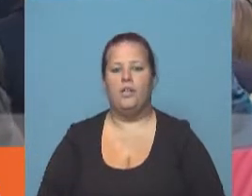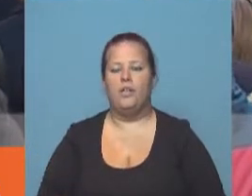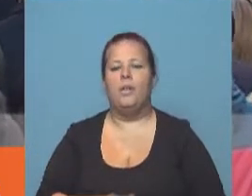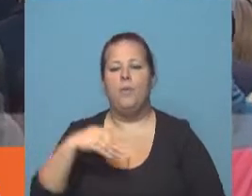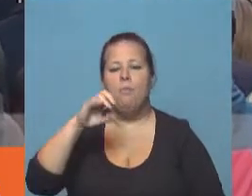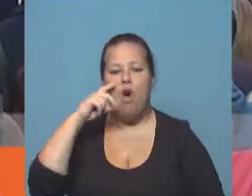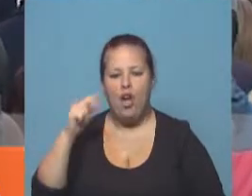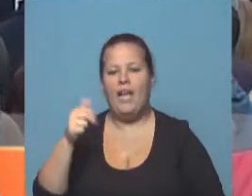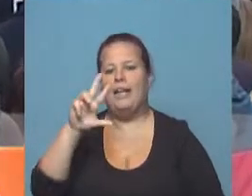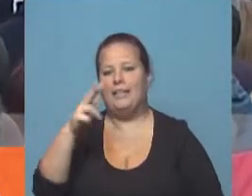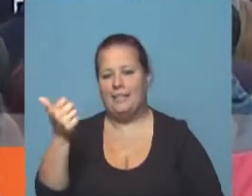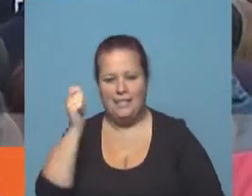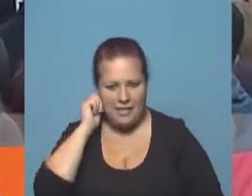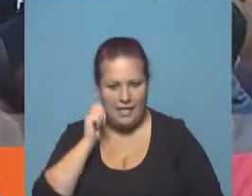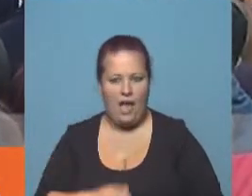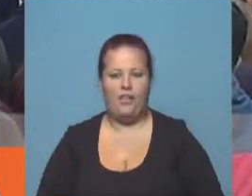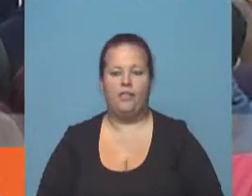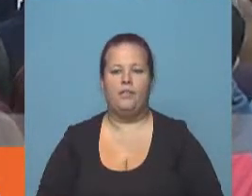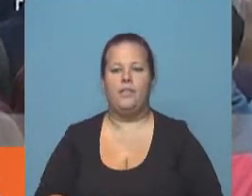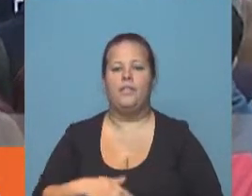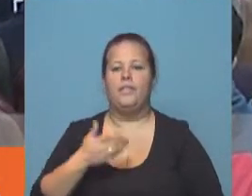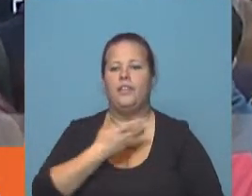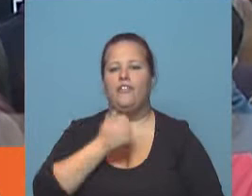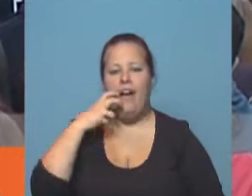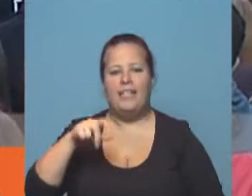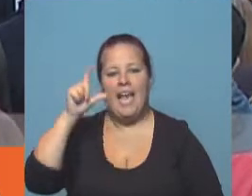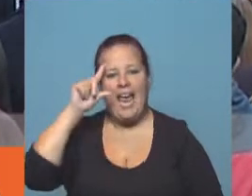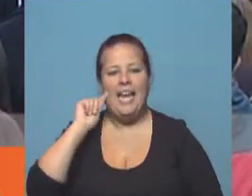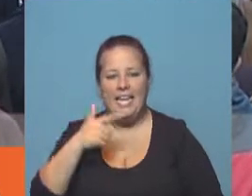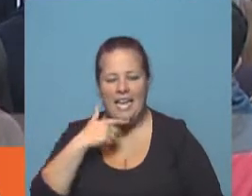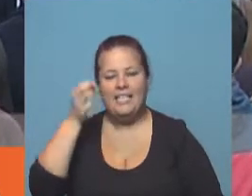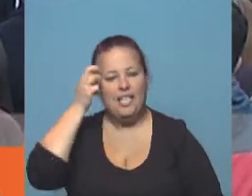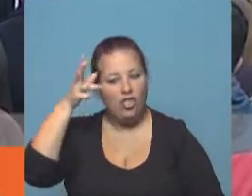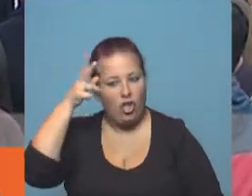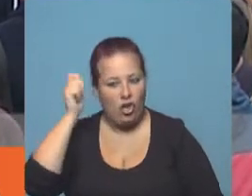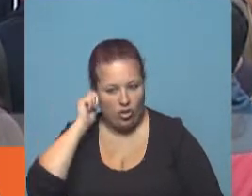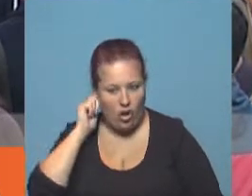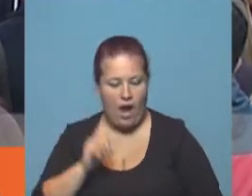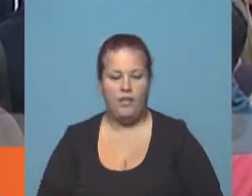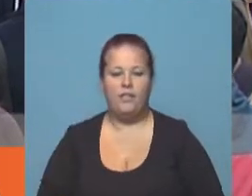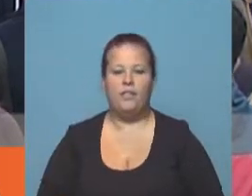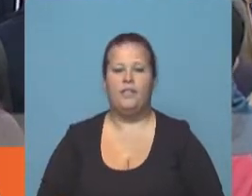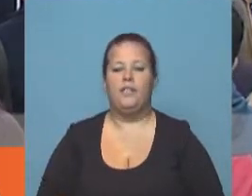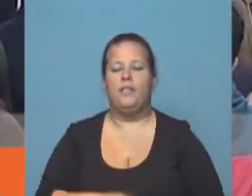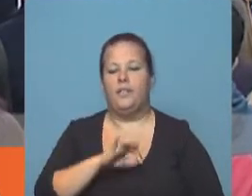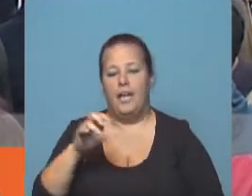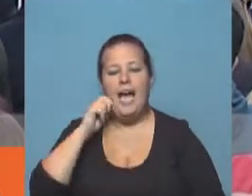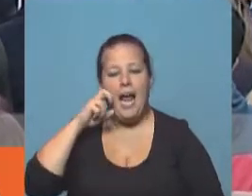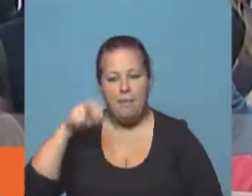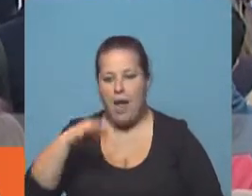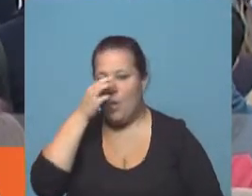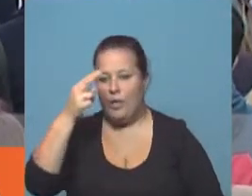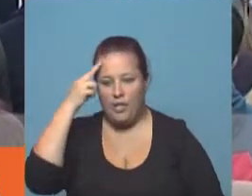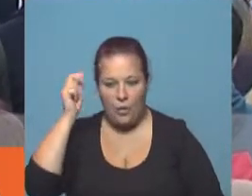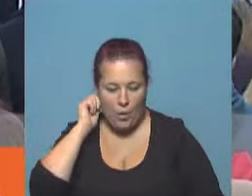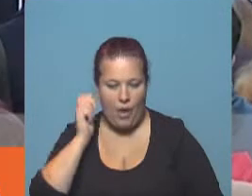Mónica, 36 años. Palti Elías Alberto, 38 años. Parsons Germán, 29